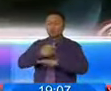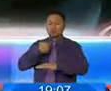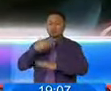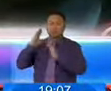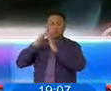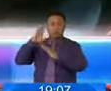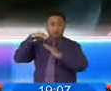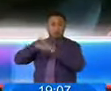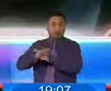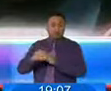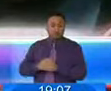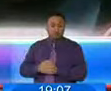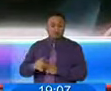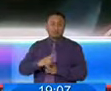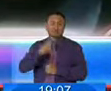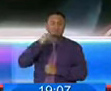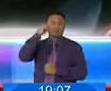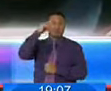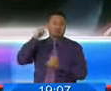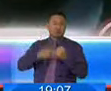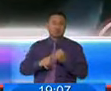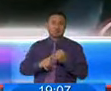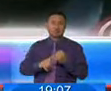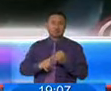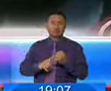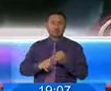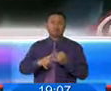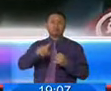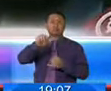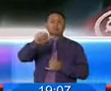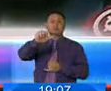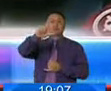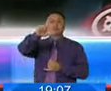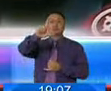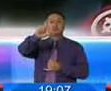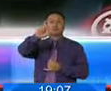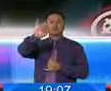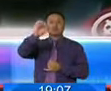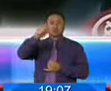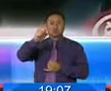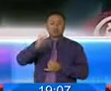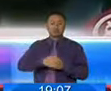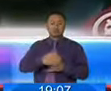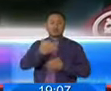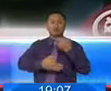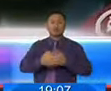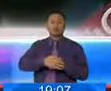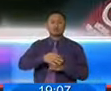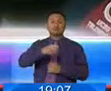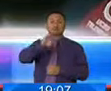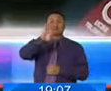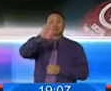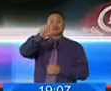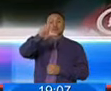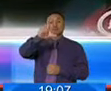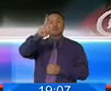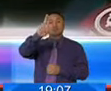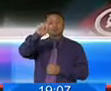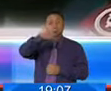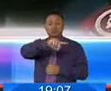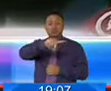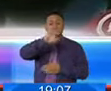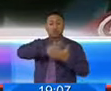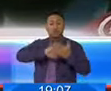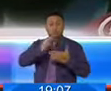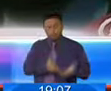allanamiento, me refiero a Rafael Correa, Alexis Mera pidieron el allanamiento, al juez Jorge Blum, ex juez Jorge Blum, que